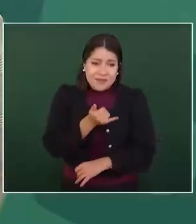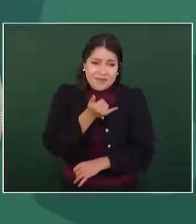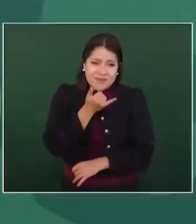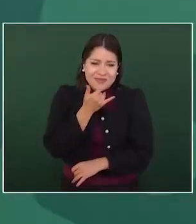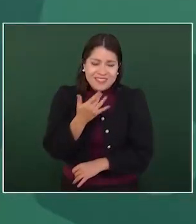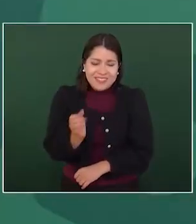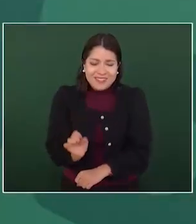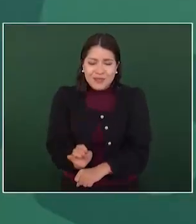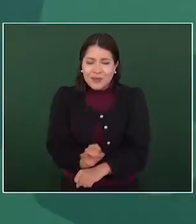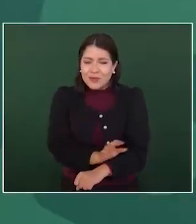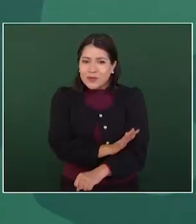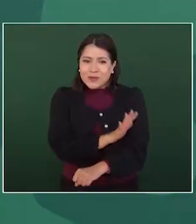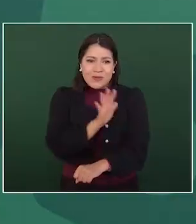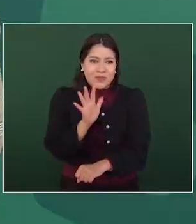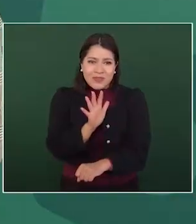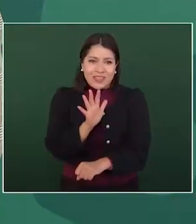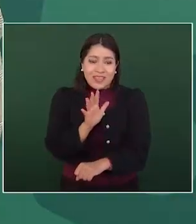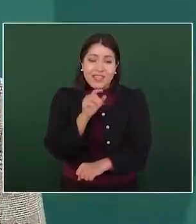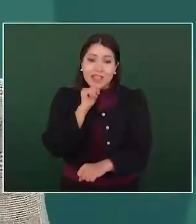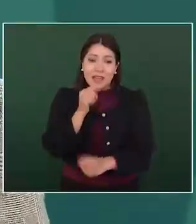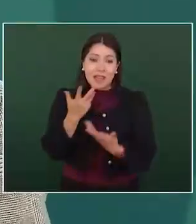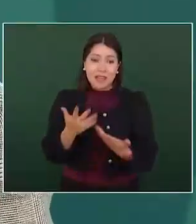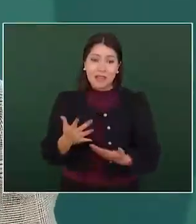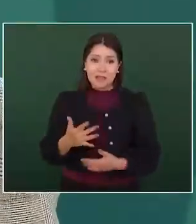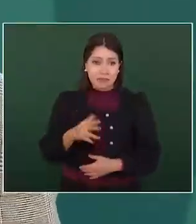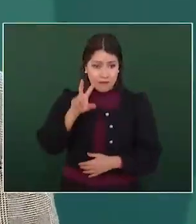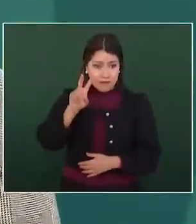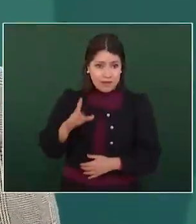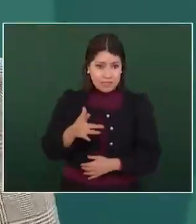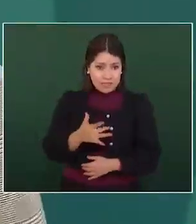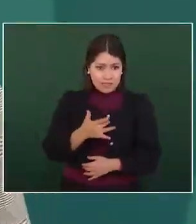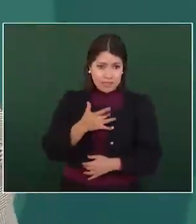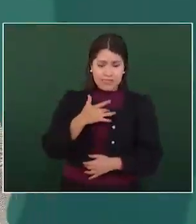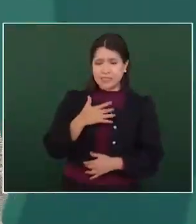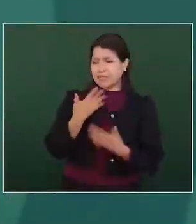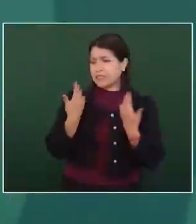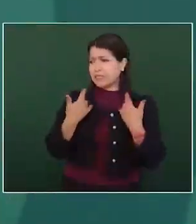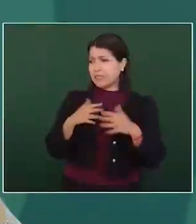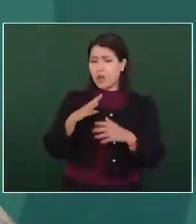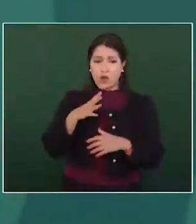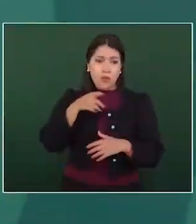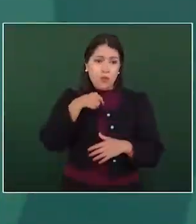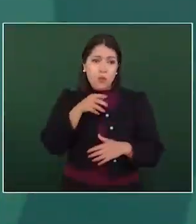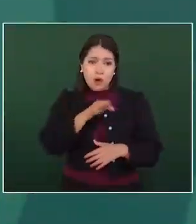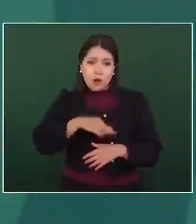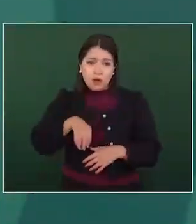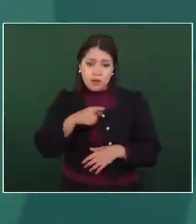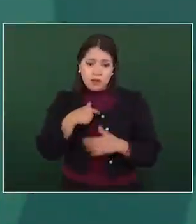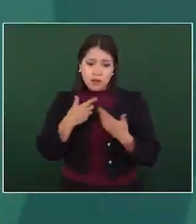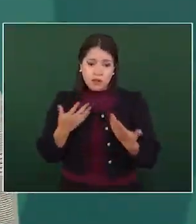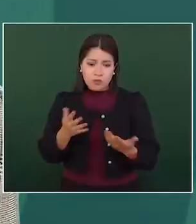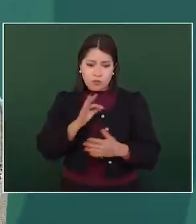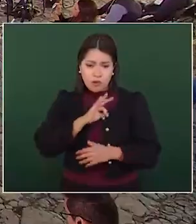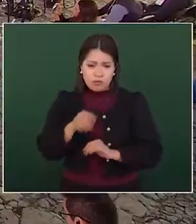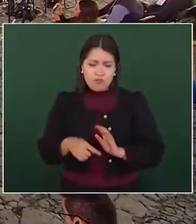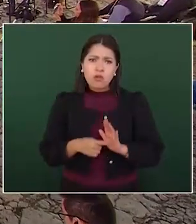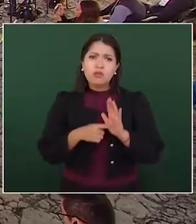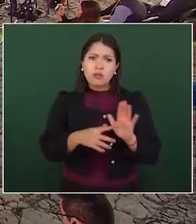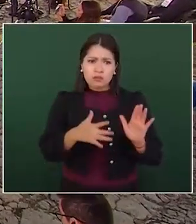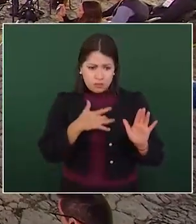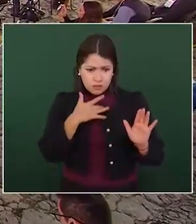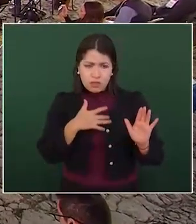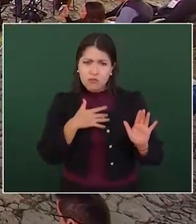gana y lo reivindico porque es privilegio de mujer hacer valer los sentimientos que están